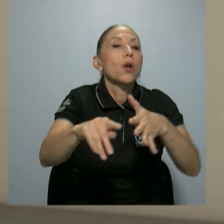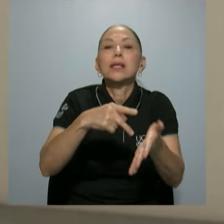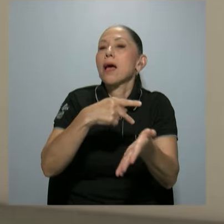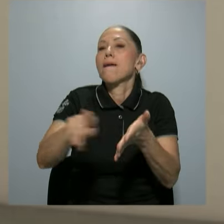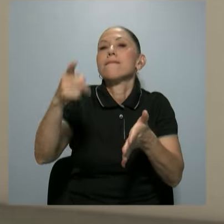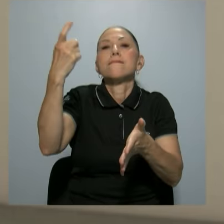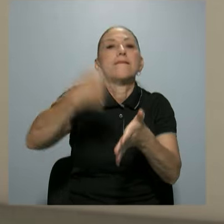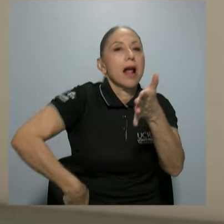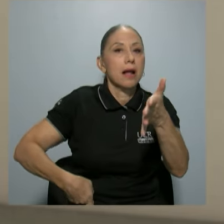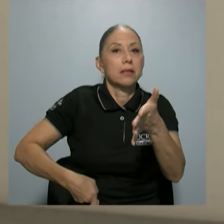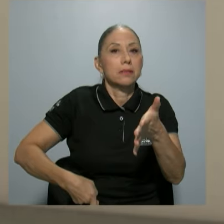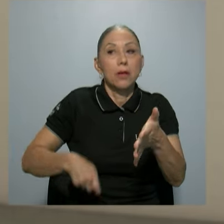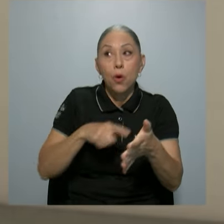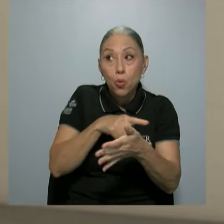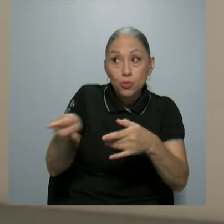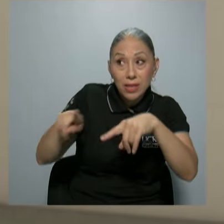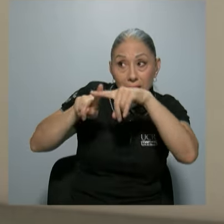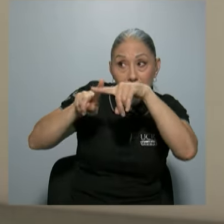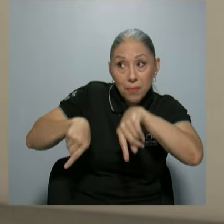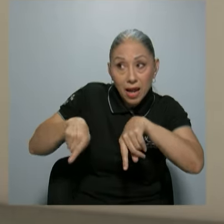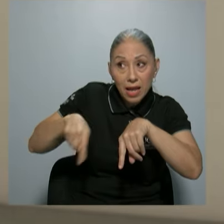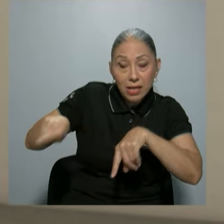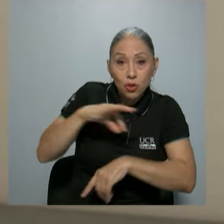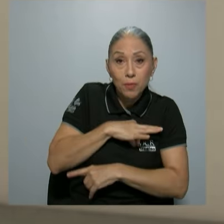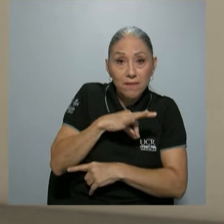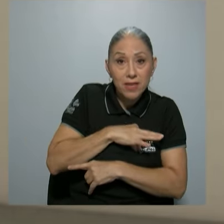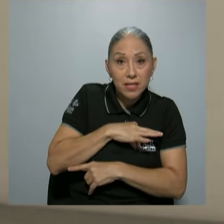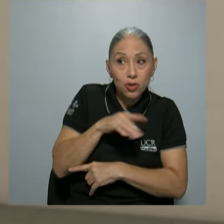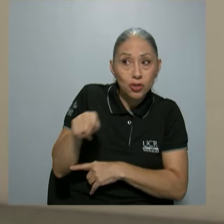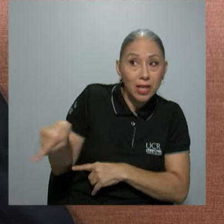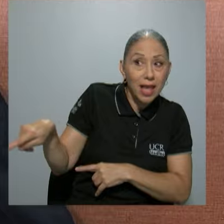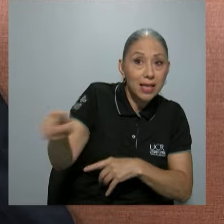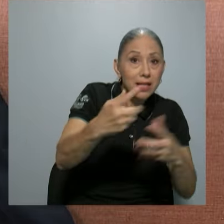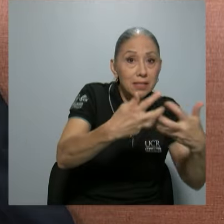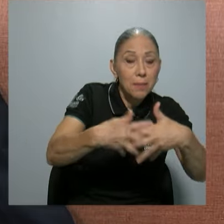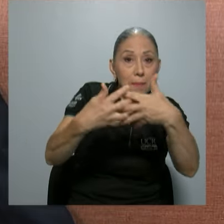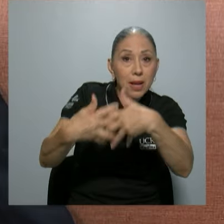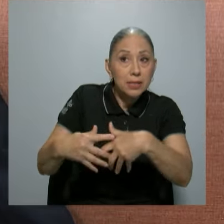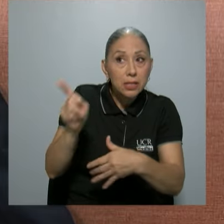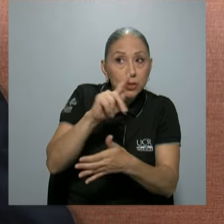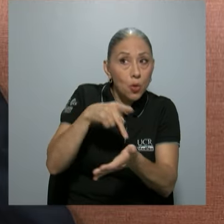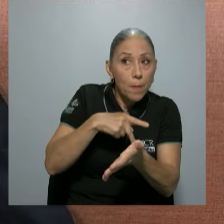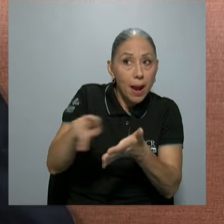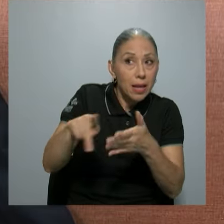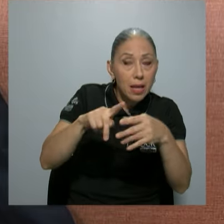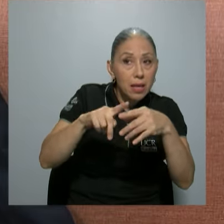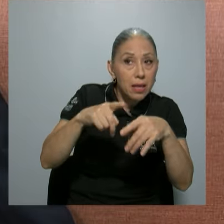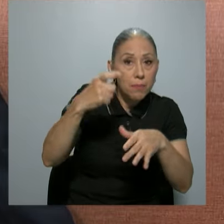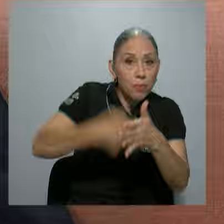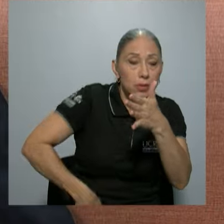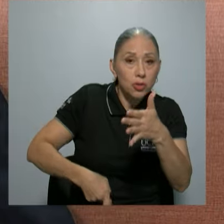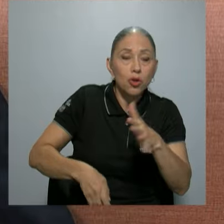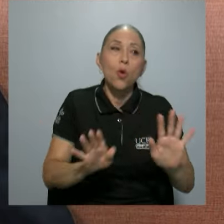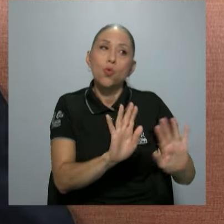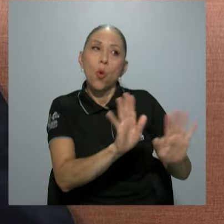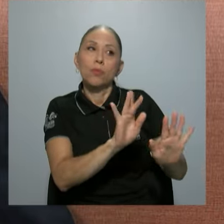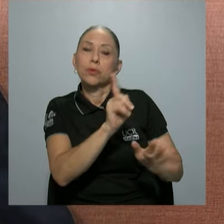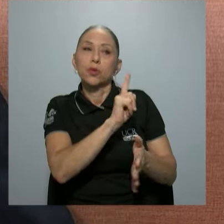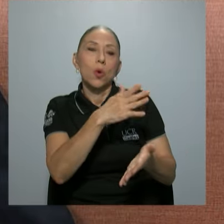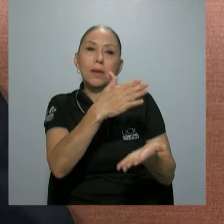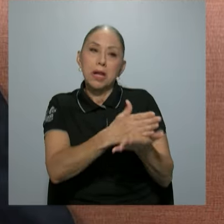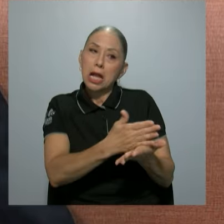estos beneficios, estas exenciones fiscales? No las eliminaría, no me parece conveniente. En este